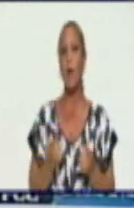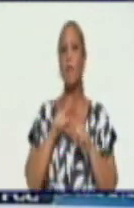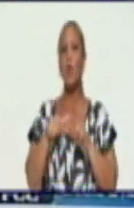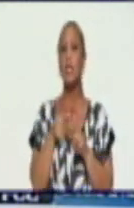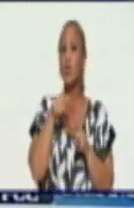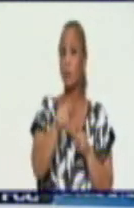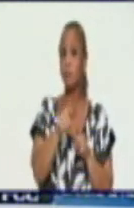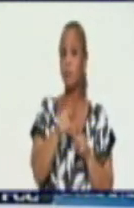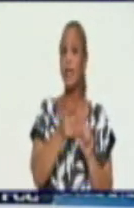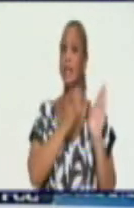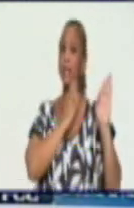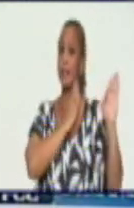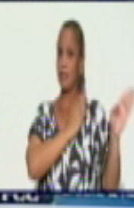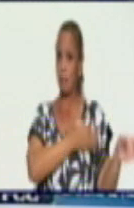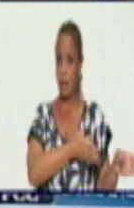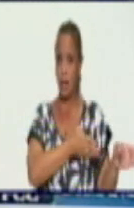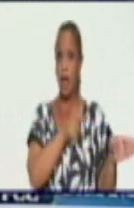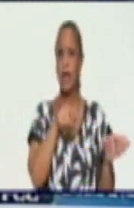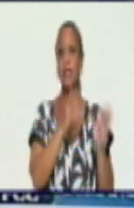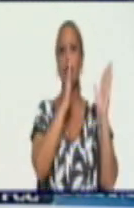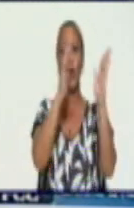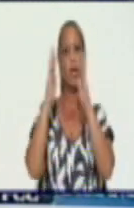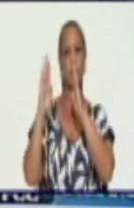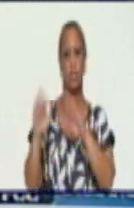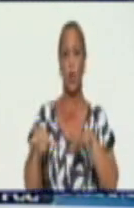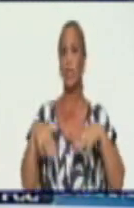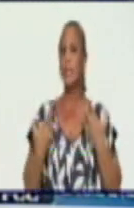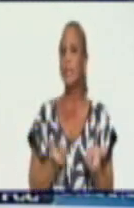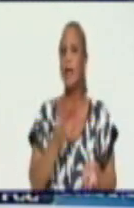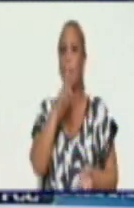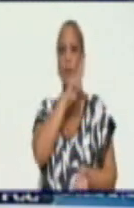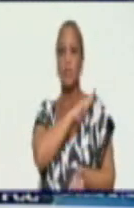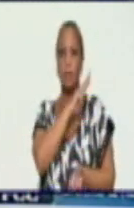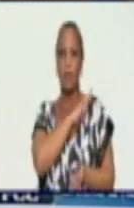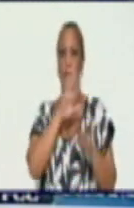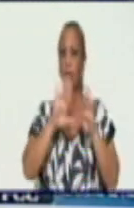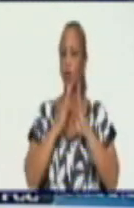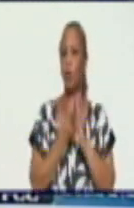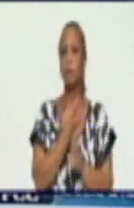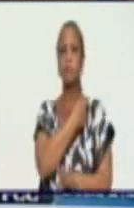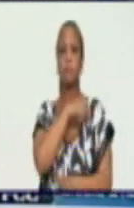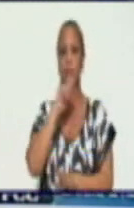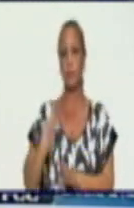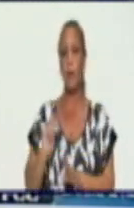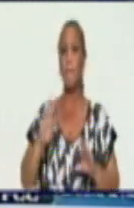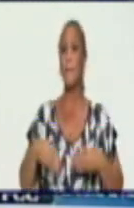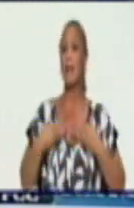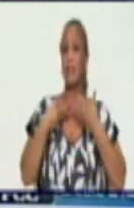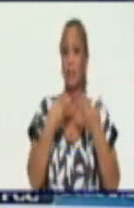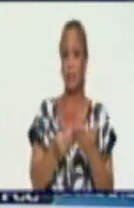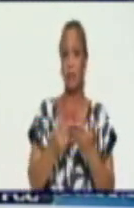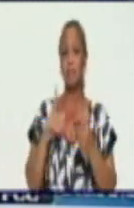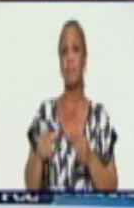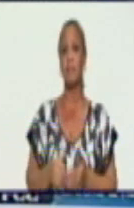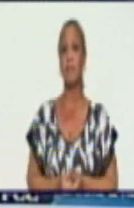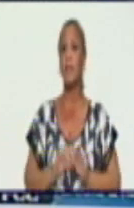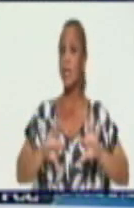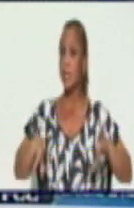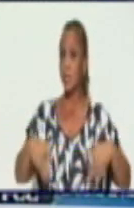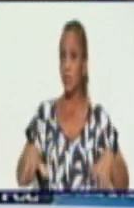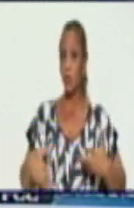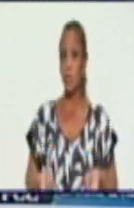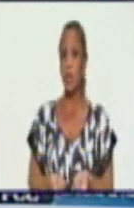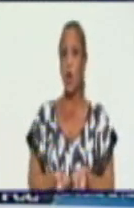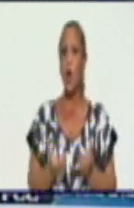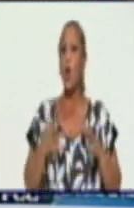esa disciplina en esa organización y en esa madurez del pueblo para enfrentar esto como con